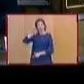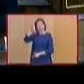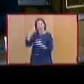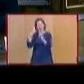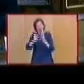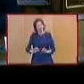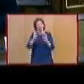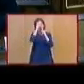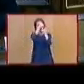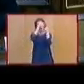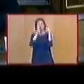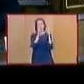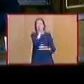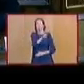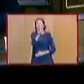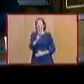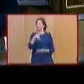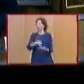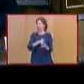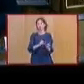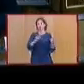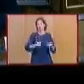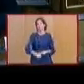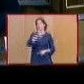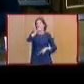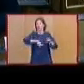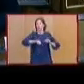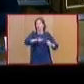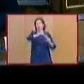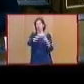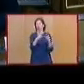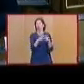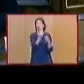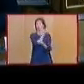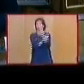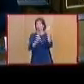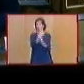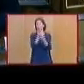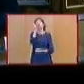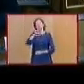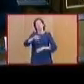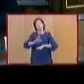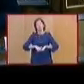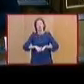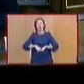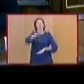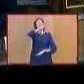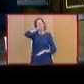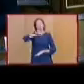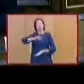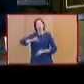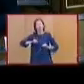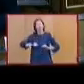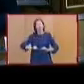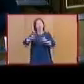las personas que están más desprotegidas por su situación socioeconómica y también para aquellas comunidades que tienen una sustancial